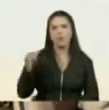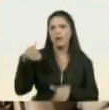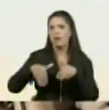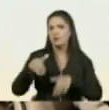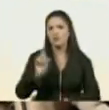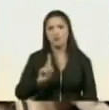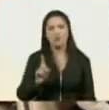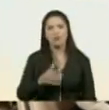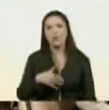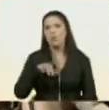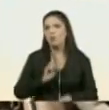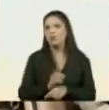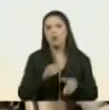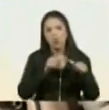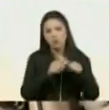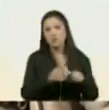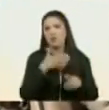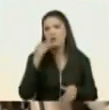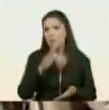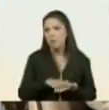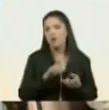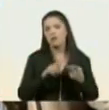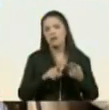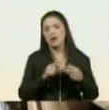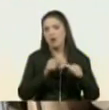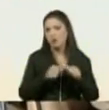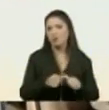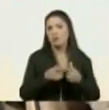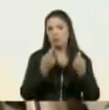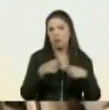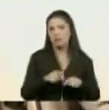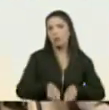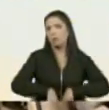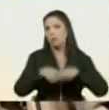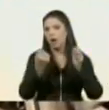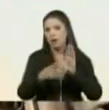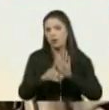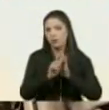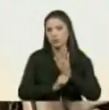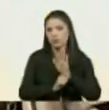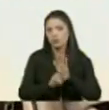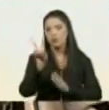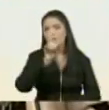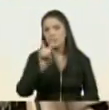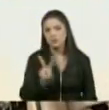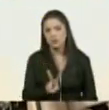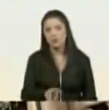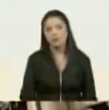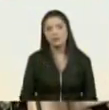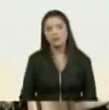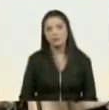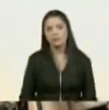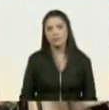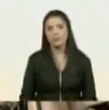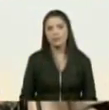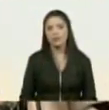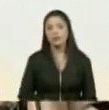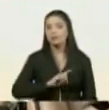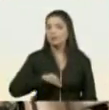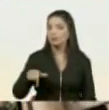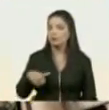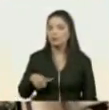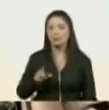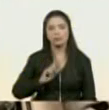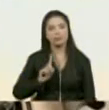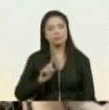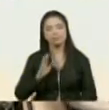que quiere que siga la muerte, que quiere que siga el intento de violar la Constitución de la República Bolivariana de Venezuela. Nosotros nos